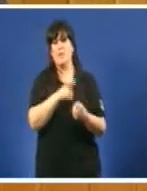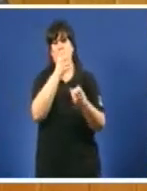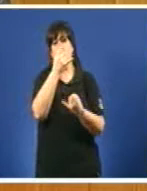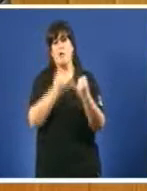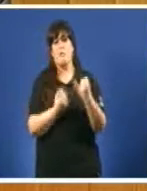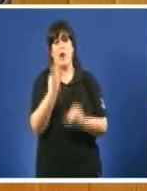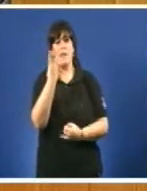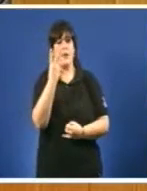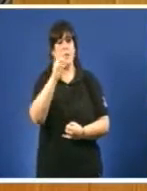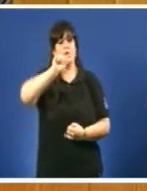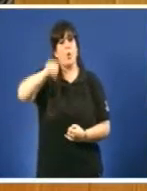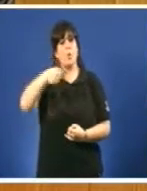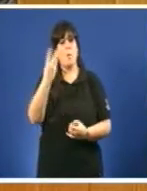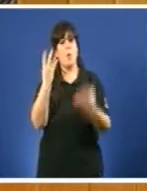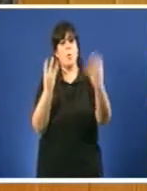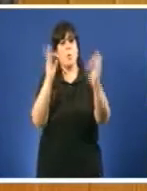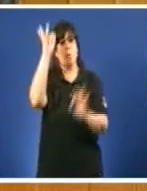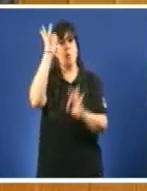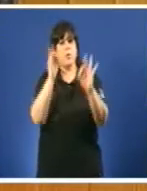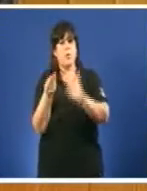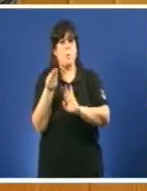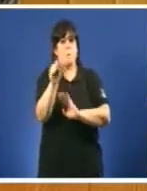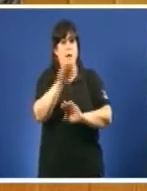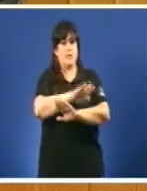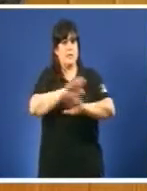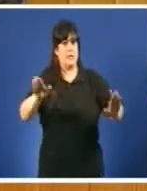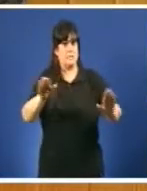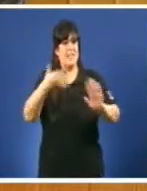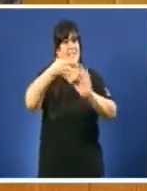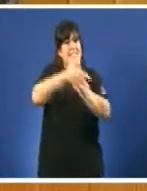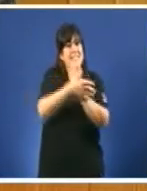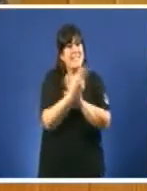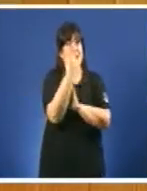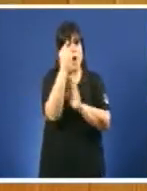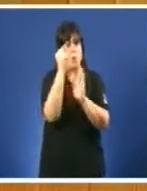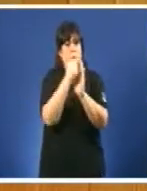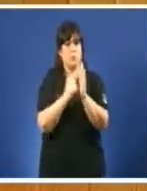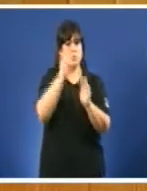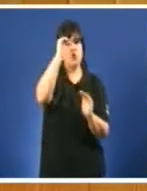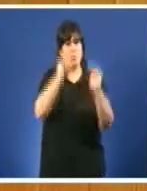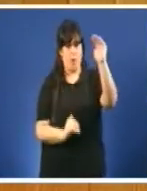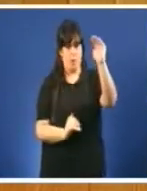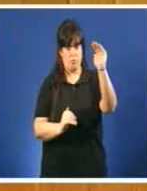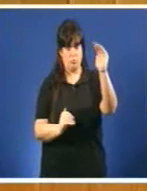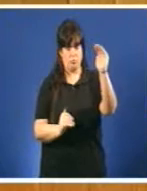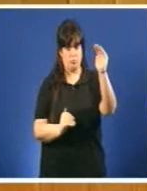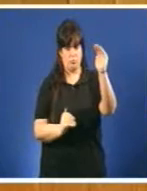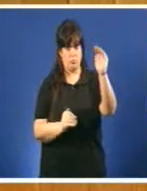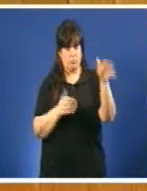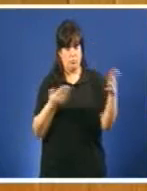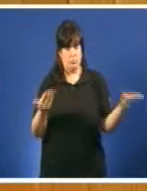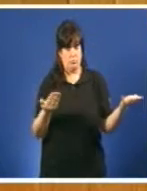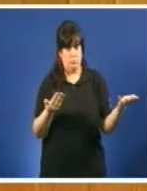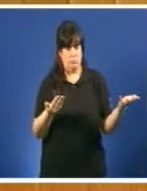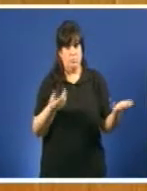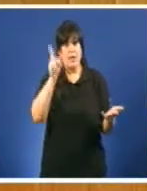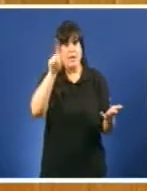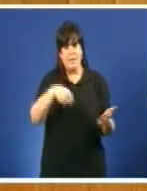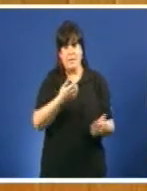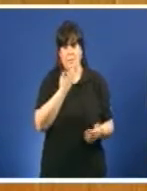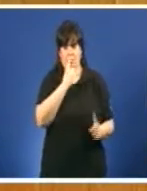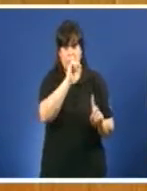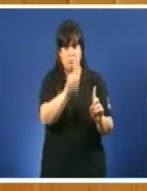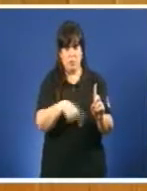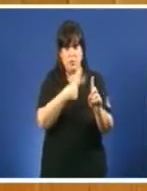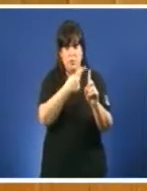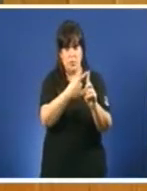un 3,9%, case 2 puntos menos. E, ademais, a achega realizada para